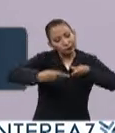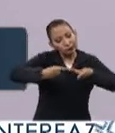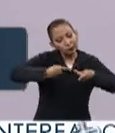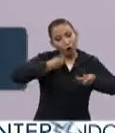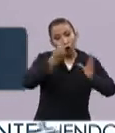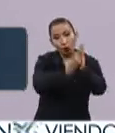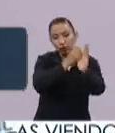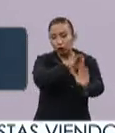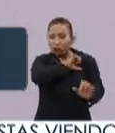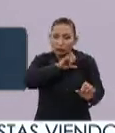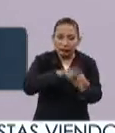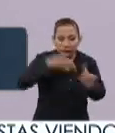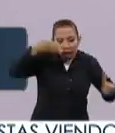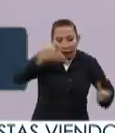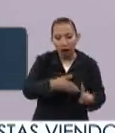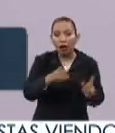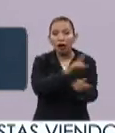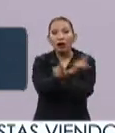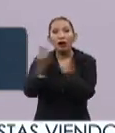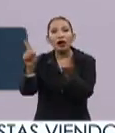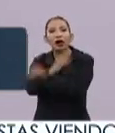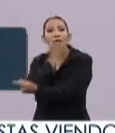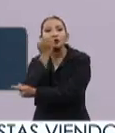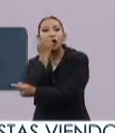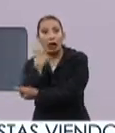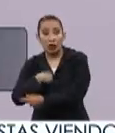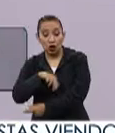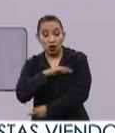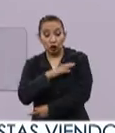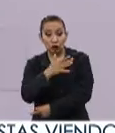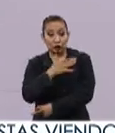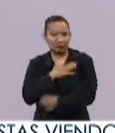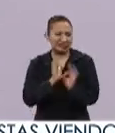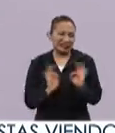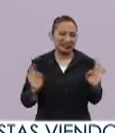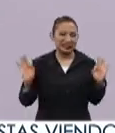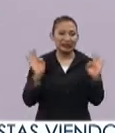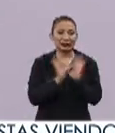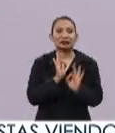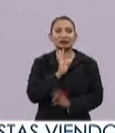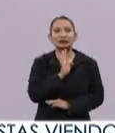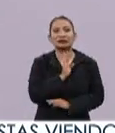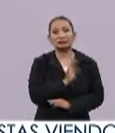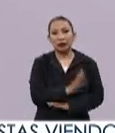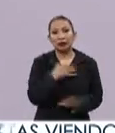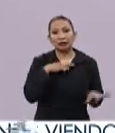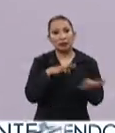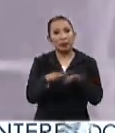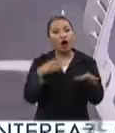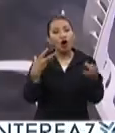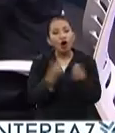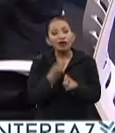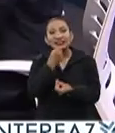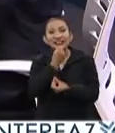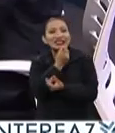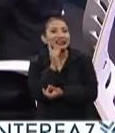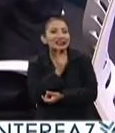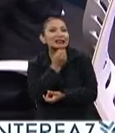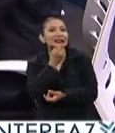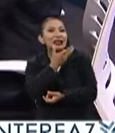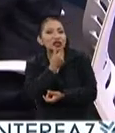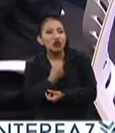un curso específico sobre convivencia escolar. Para nosotros es fundamental trabajar con niñas y